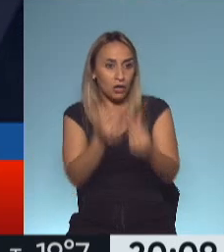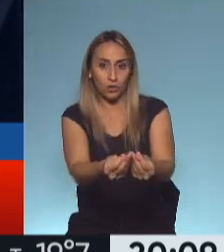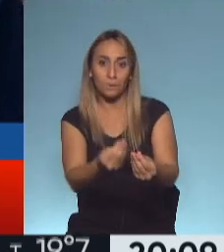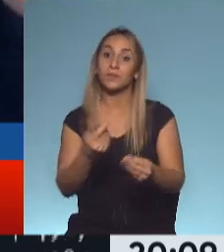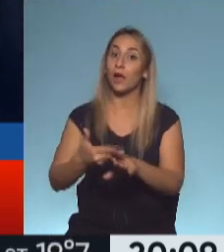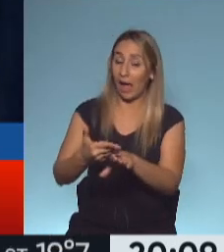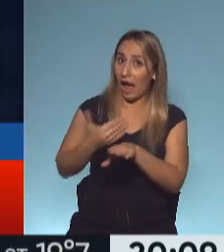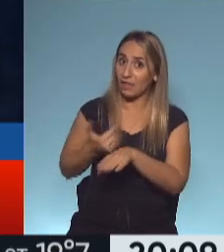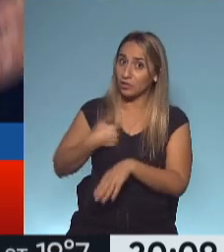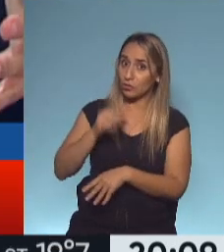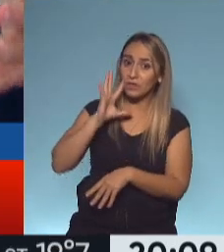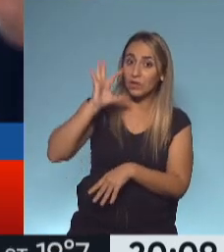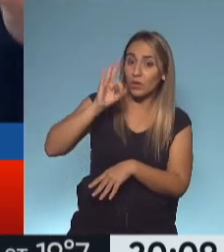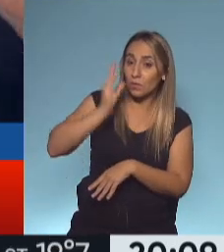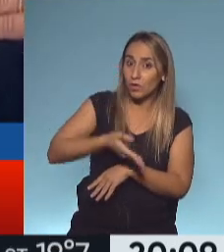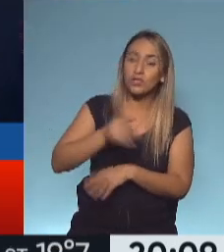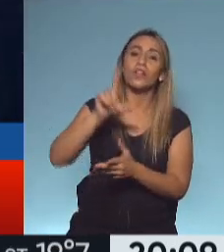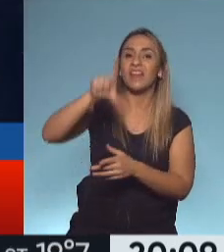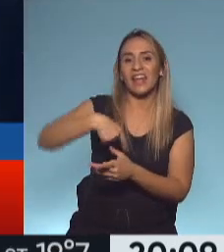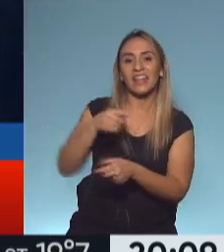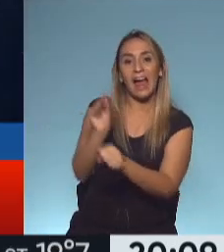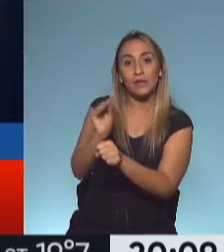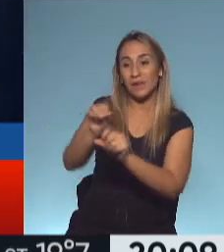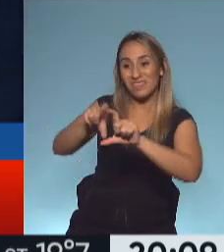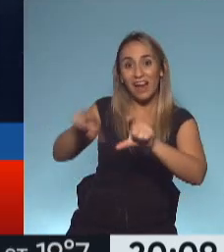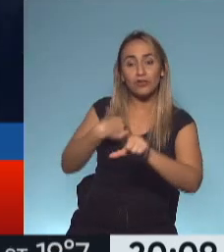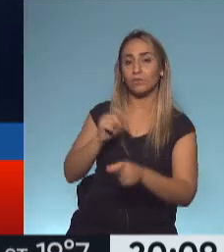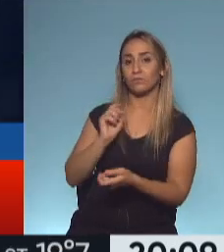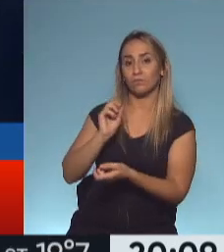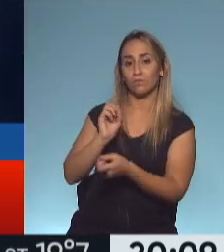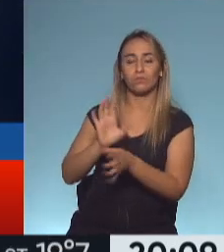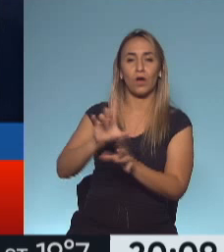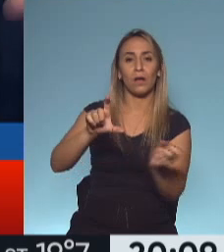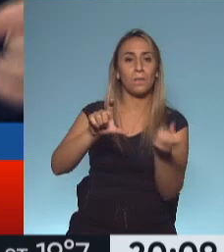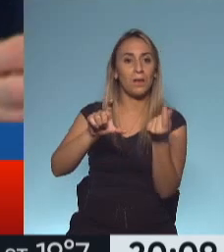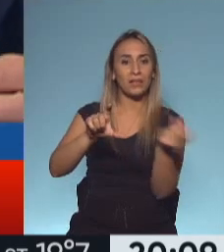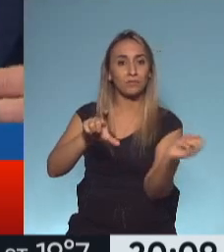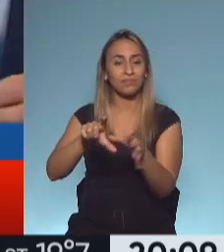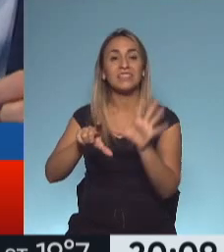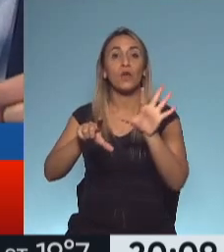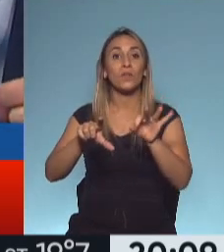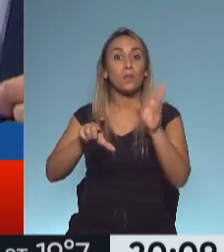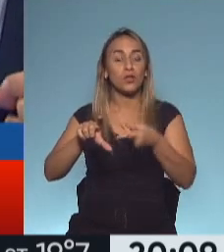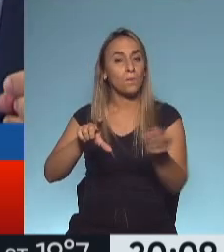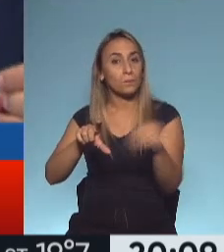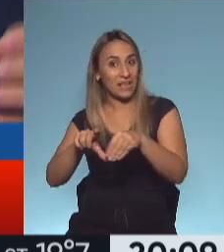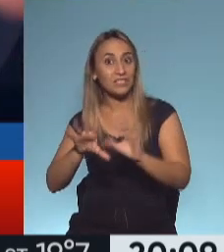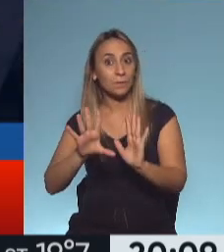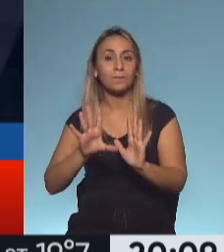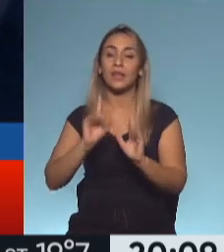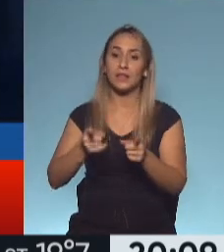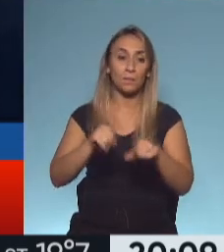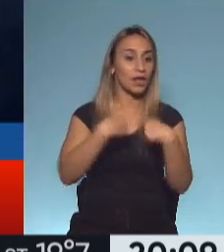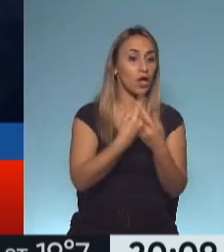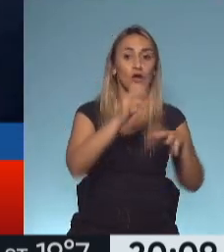el 50% el monto de tarjeta alimentar, que claramente llega a 1,5 millones de familias, y reforzamos toda la asistencia a comedores